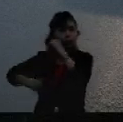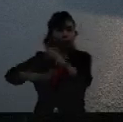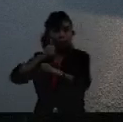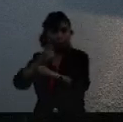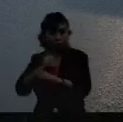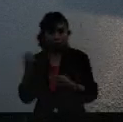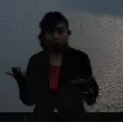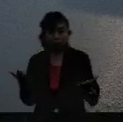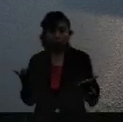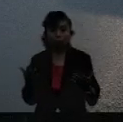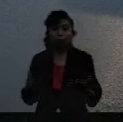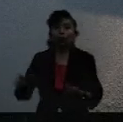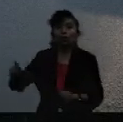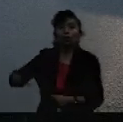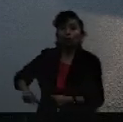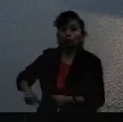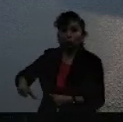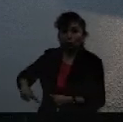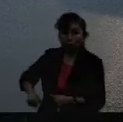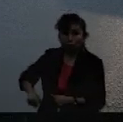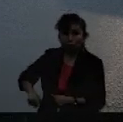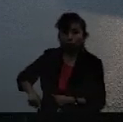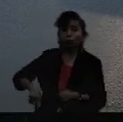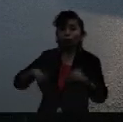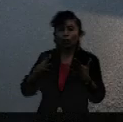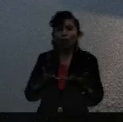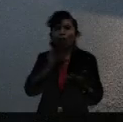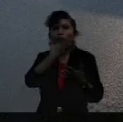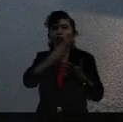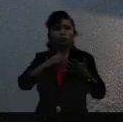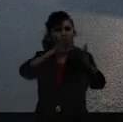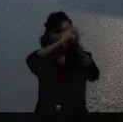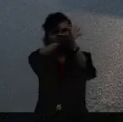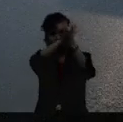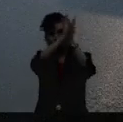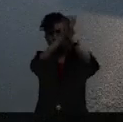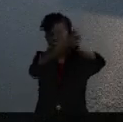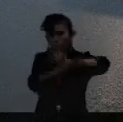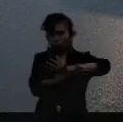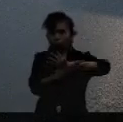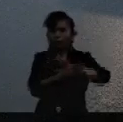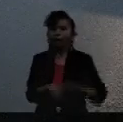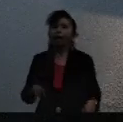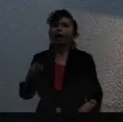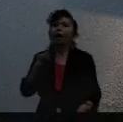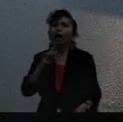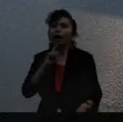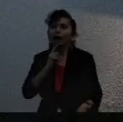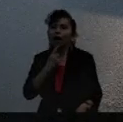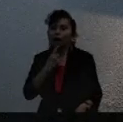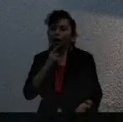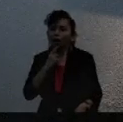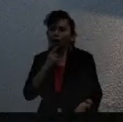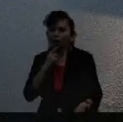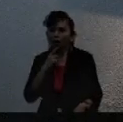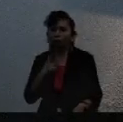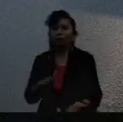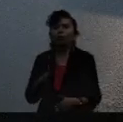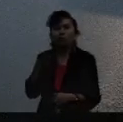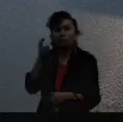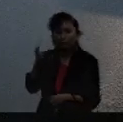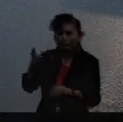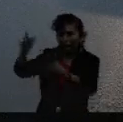impulsadas por el gobierno del Gran transformador de México el licenciado Andrés Manuel López Obrador una vez